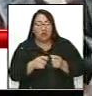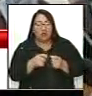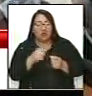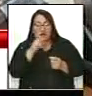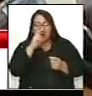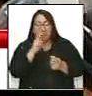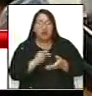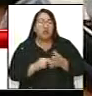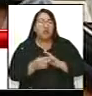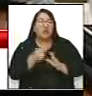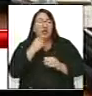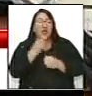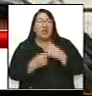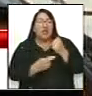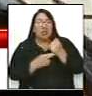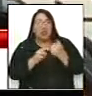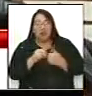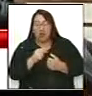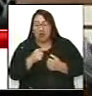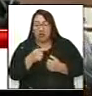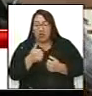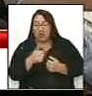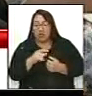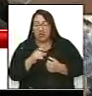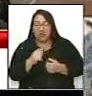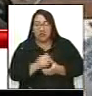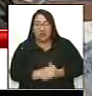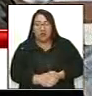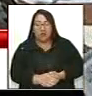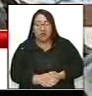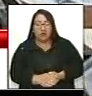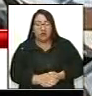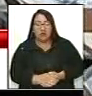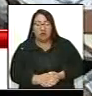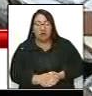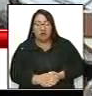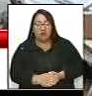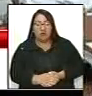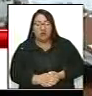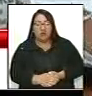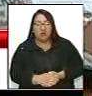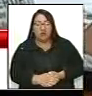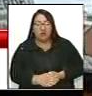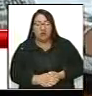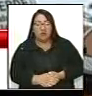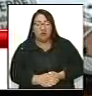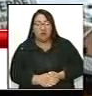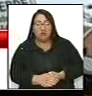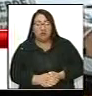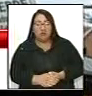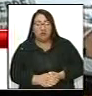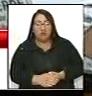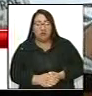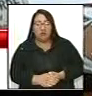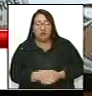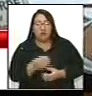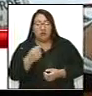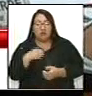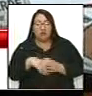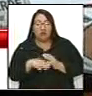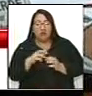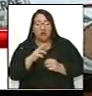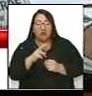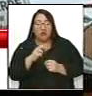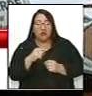peruanas, es la regidora María García de la Cruz. Vengo en representación de como regidora